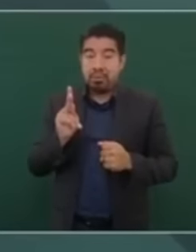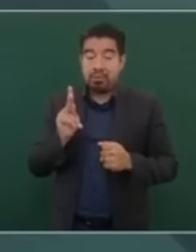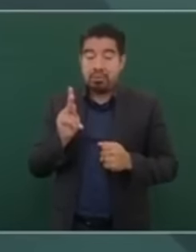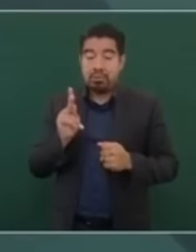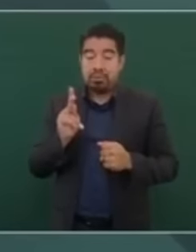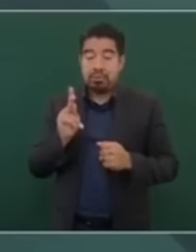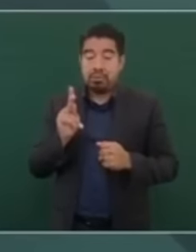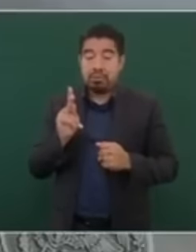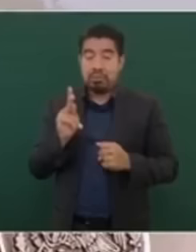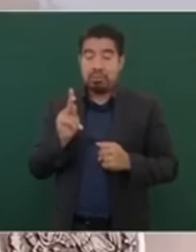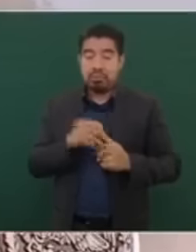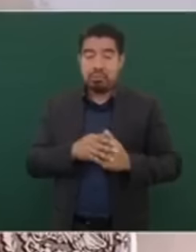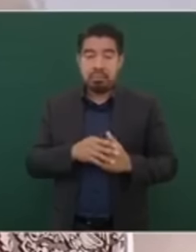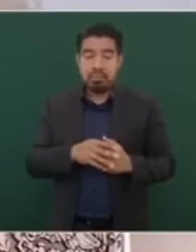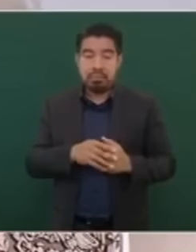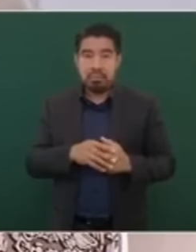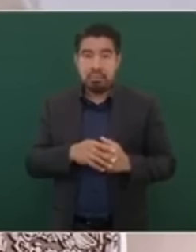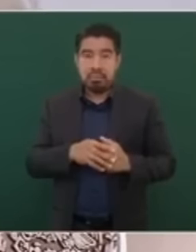sin